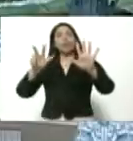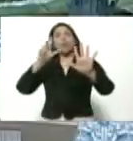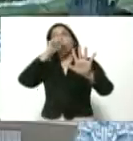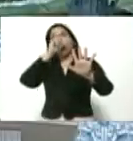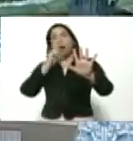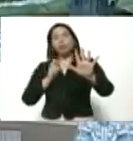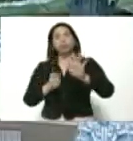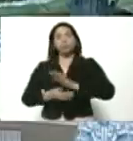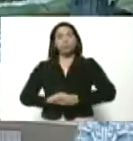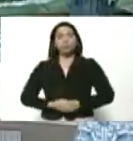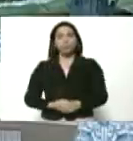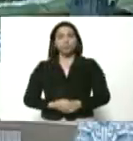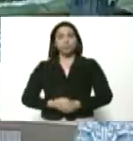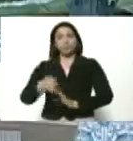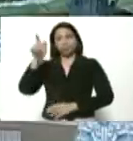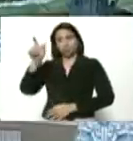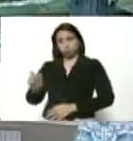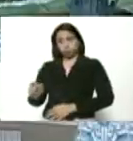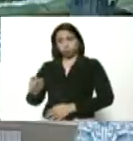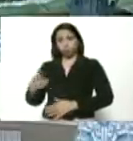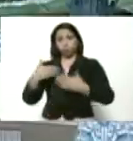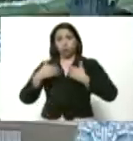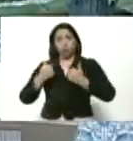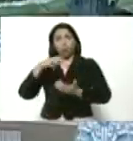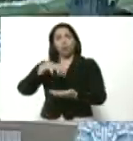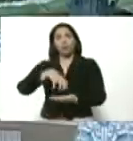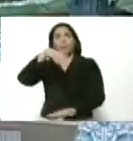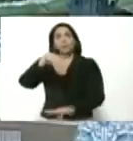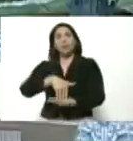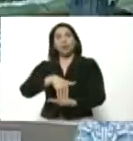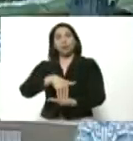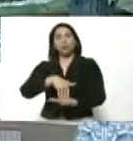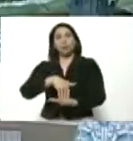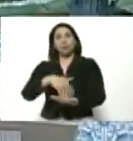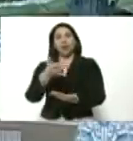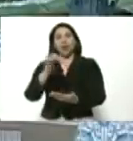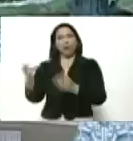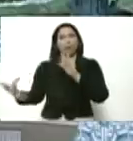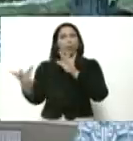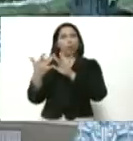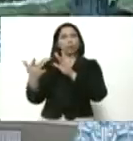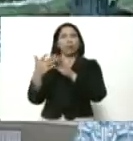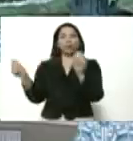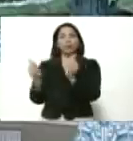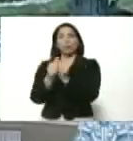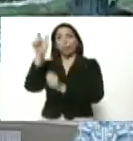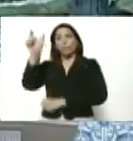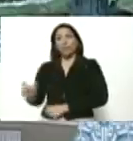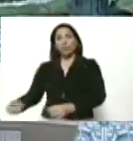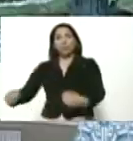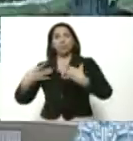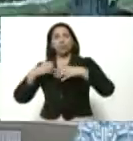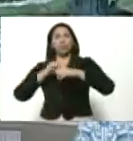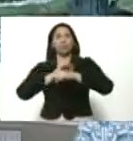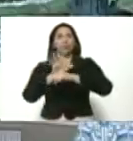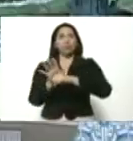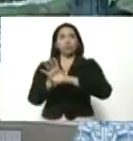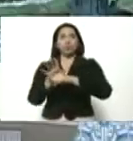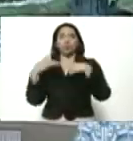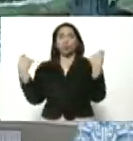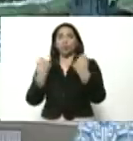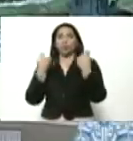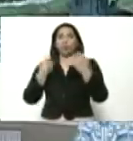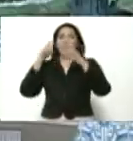edad personal de salud en el estado miranda tuvo contacto con un caso positivo en la jornada